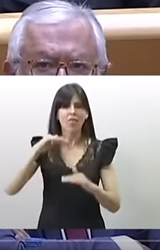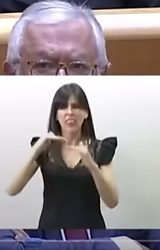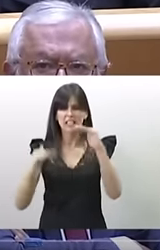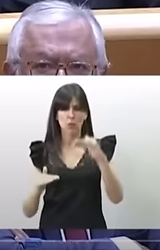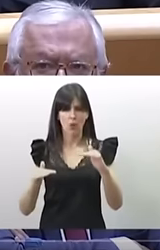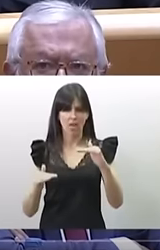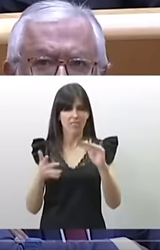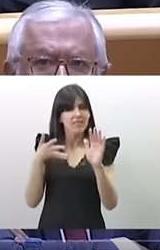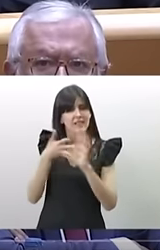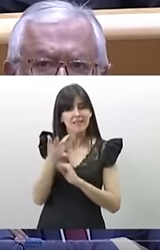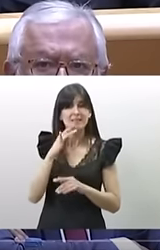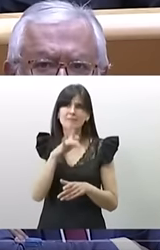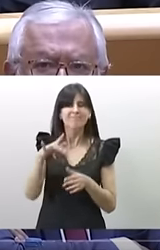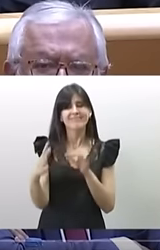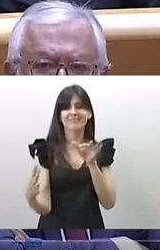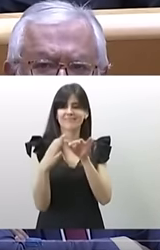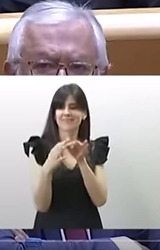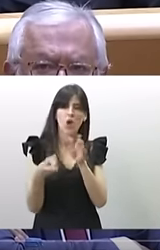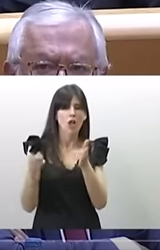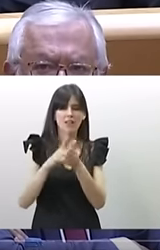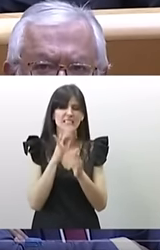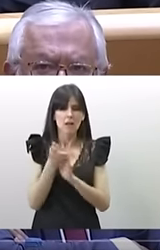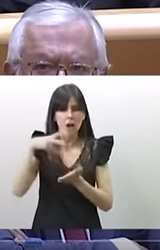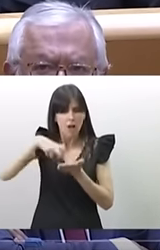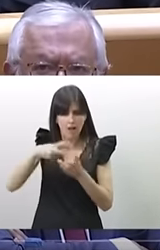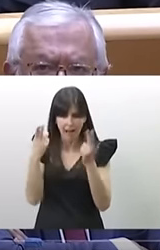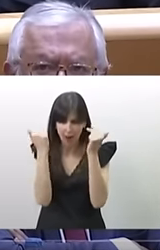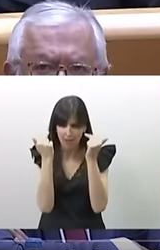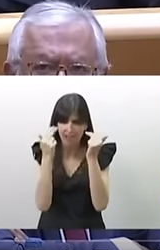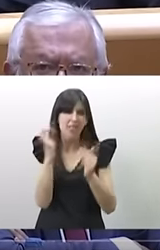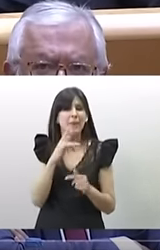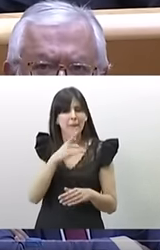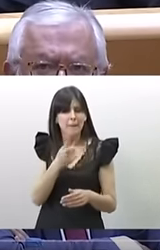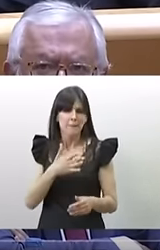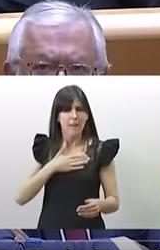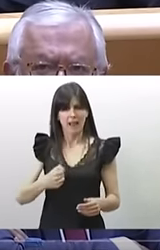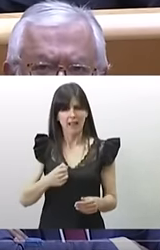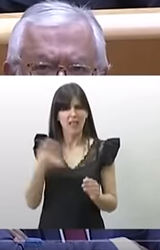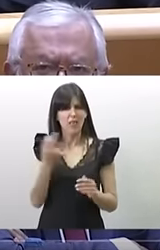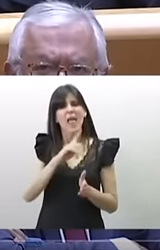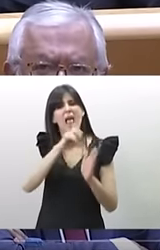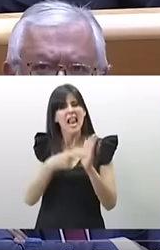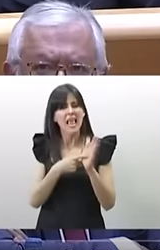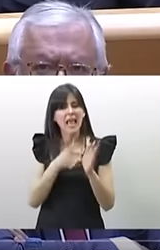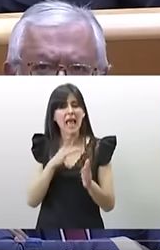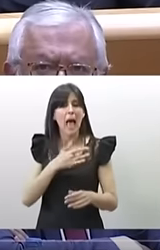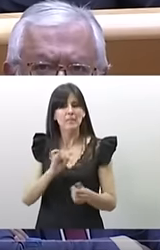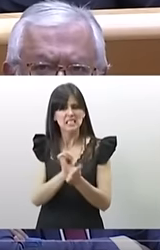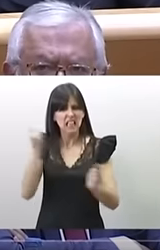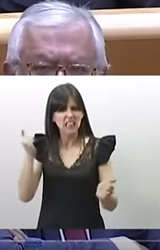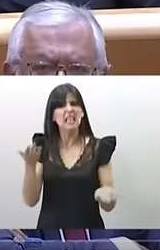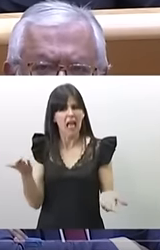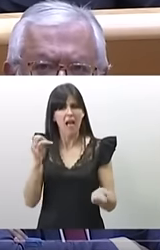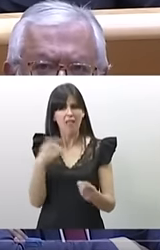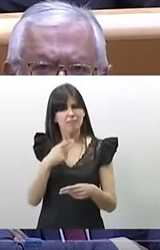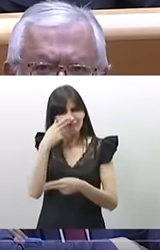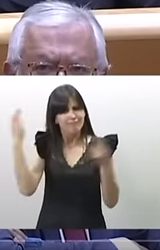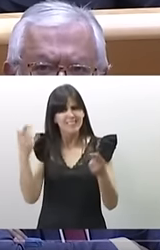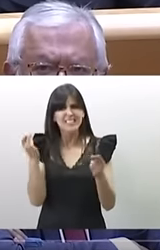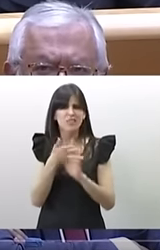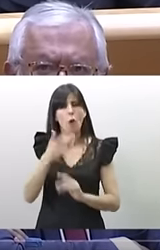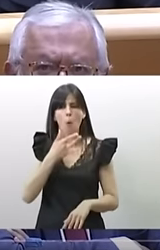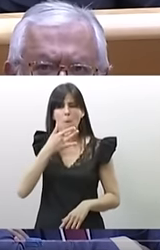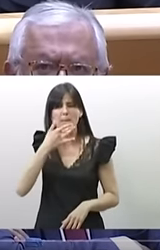Porque esto no es reconciliarse, es arrodillarse. Y sean valientes y publiquen la ley de amnistía. Publiquen esa humillación vestida